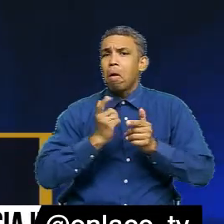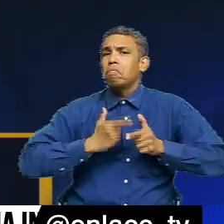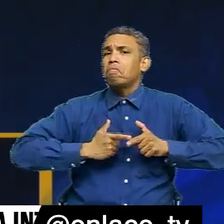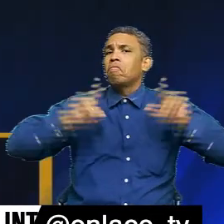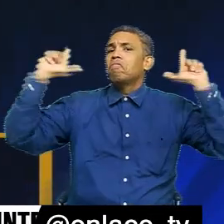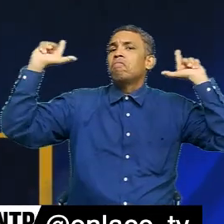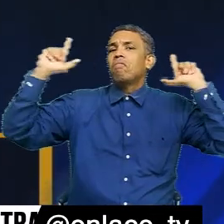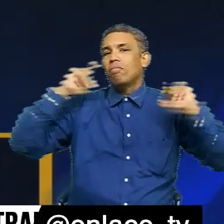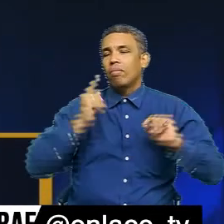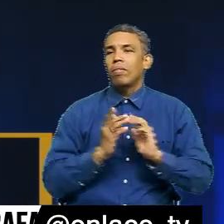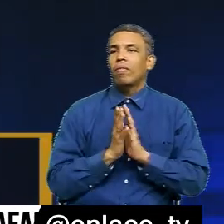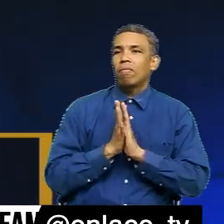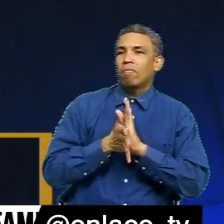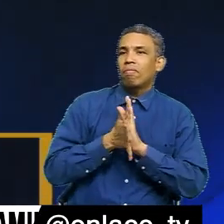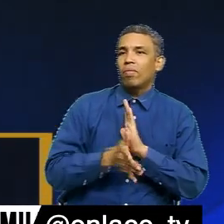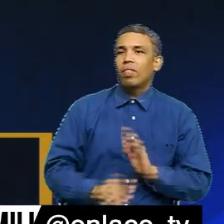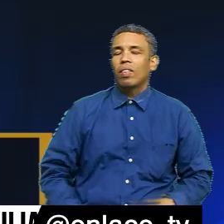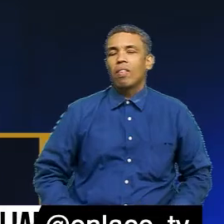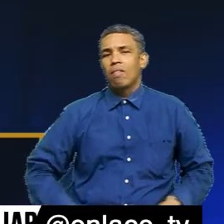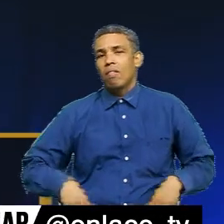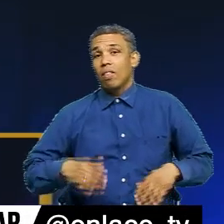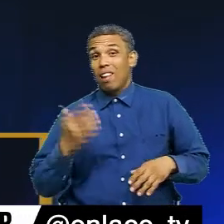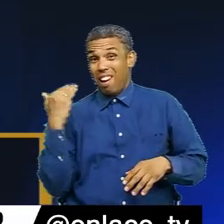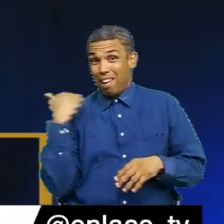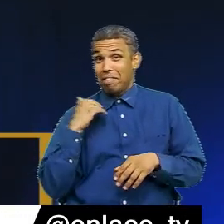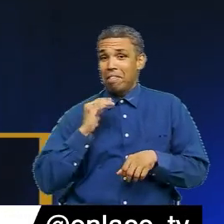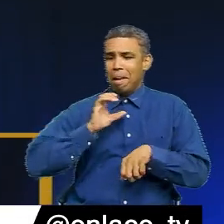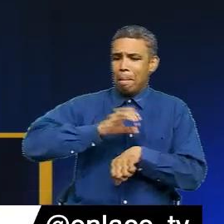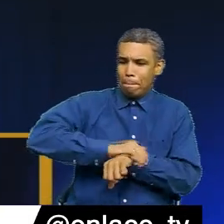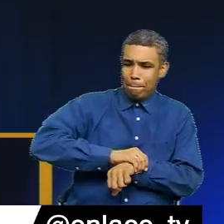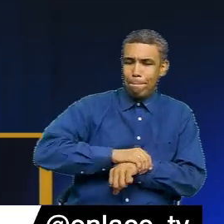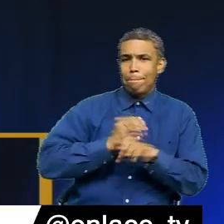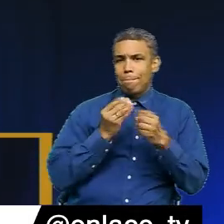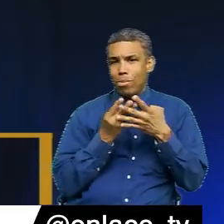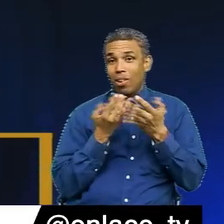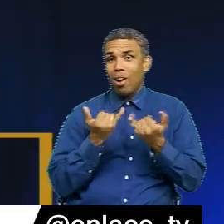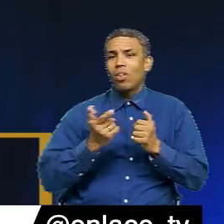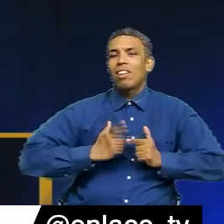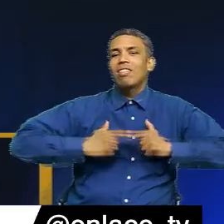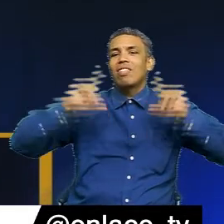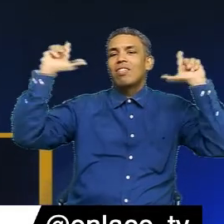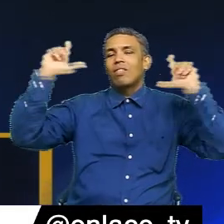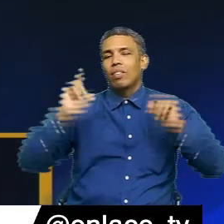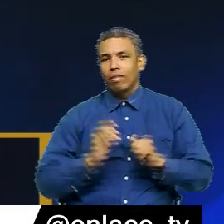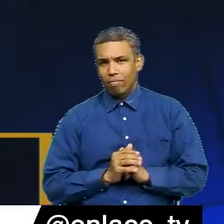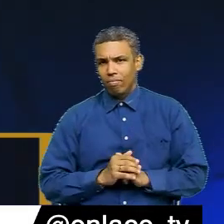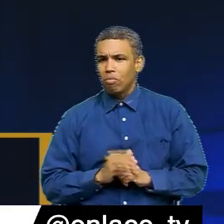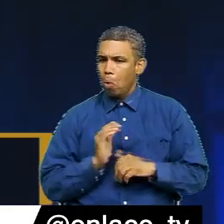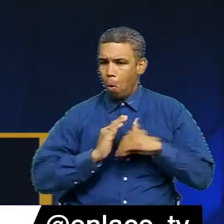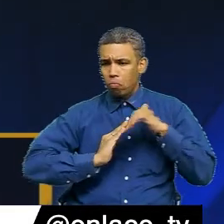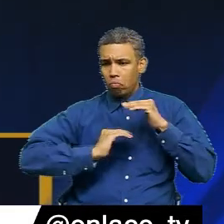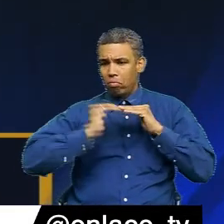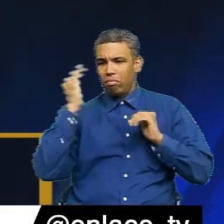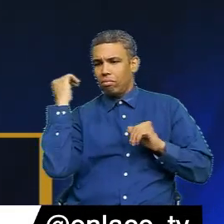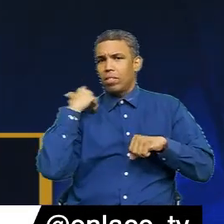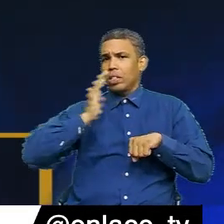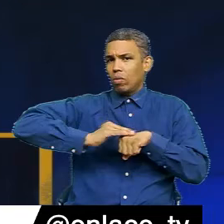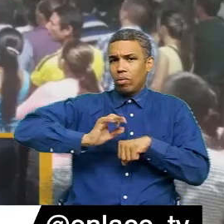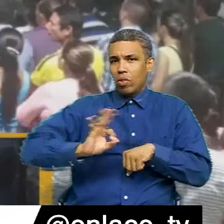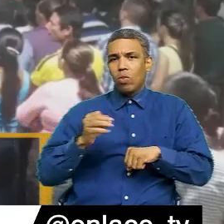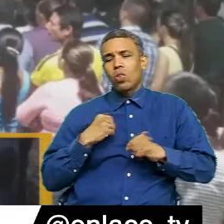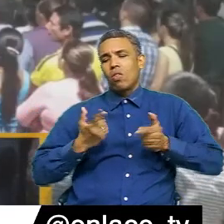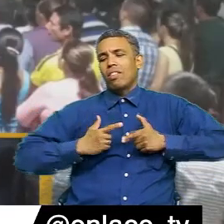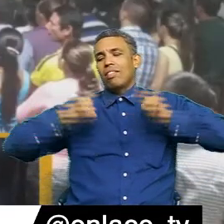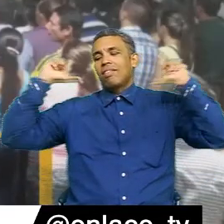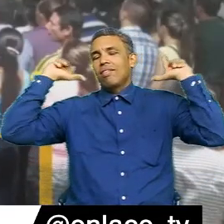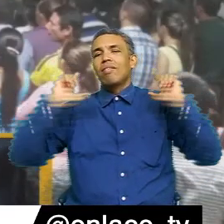Todo ese respaldo que es el que le da sentido a estas luchas y es el que nos hace pues seguir insistiendo en que nuestro